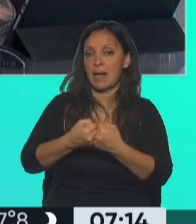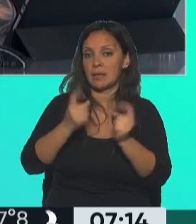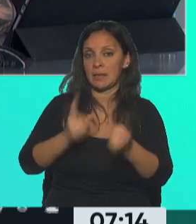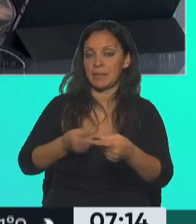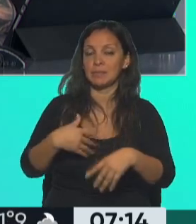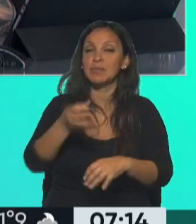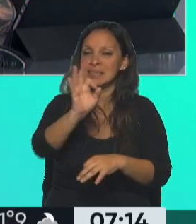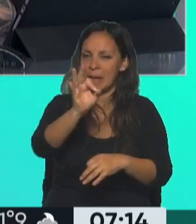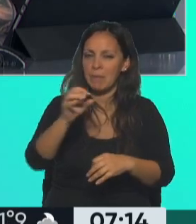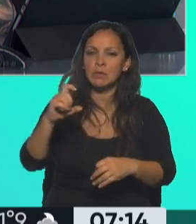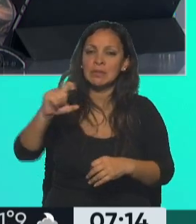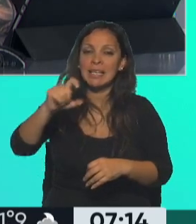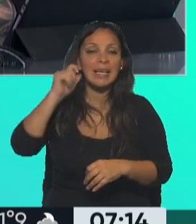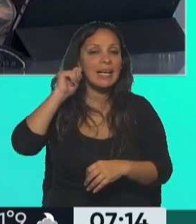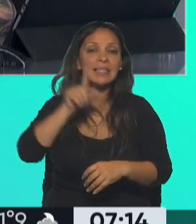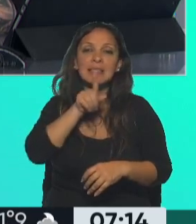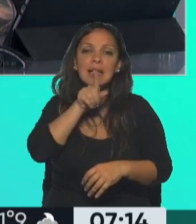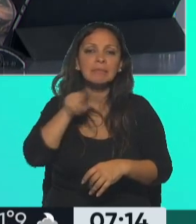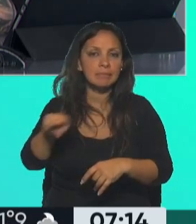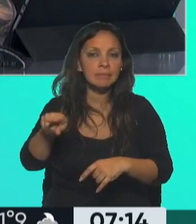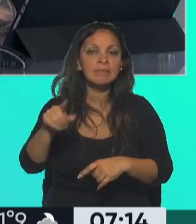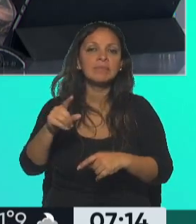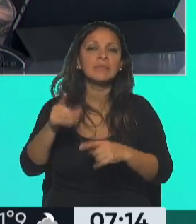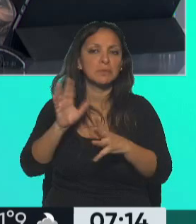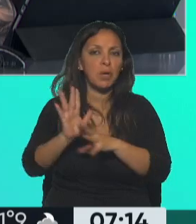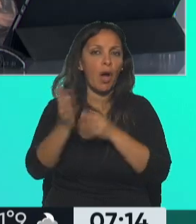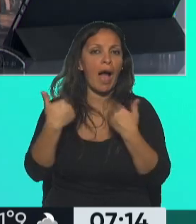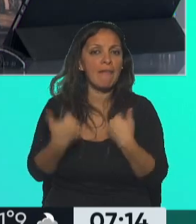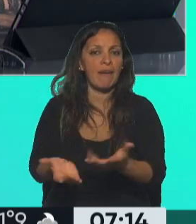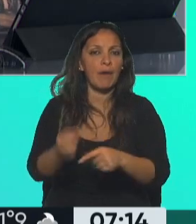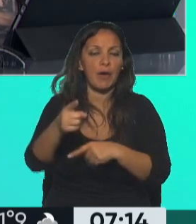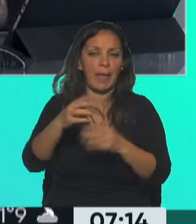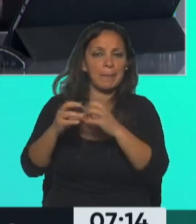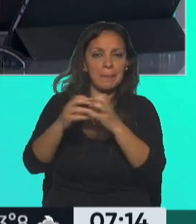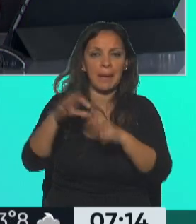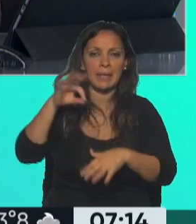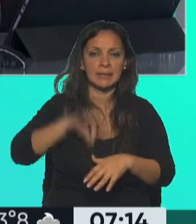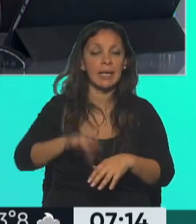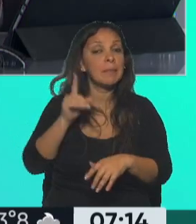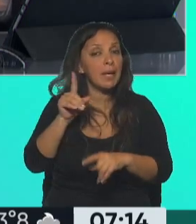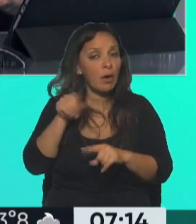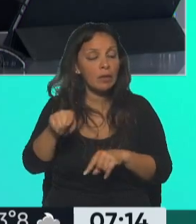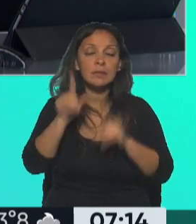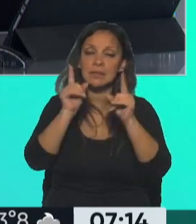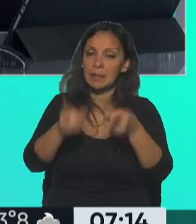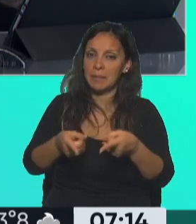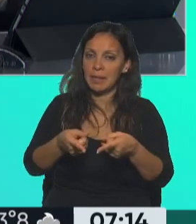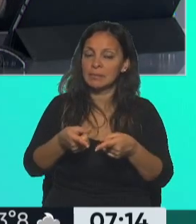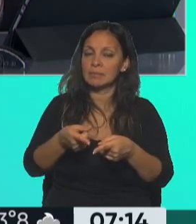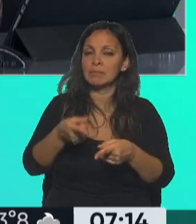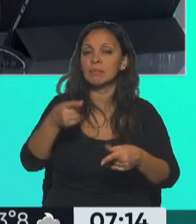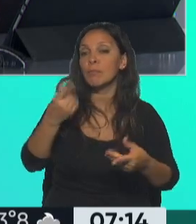CGT defiende las paritarias, las negociaciones colectivas, pero también están proponiendo Sergio Massa, y se